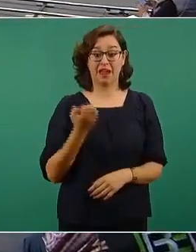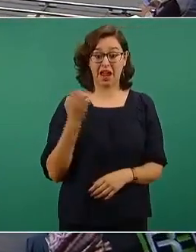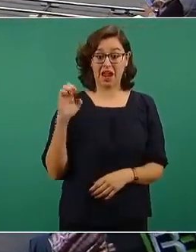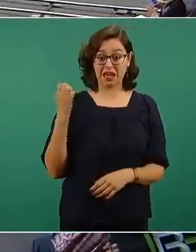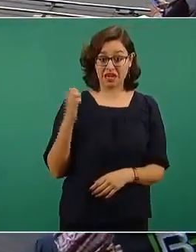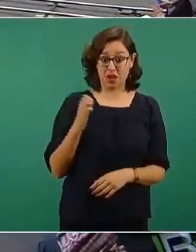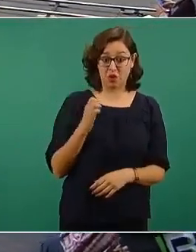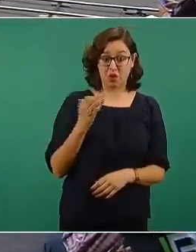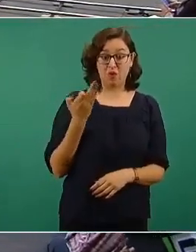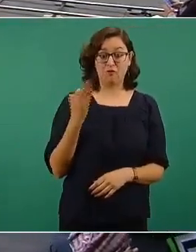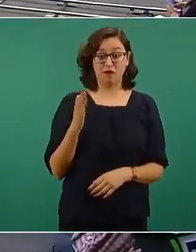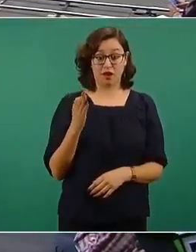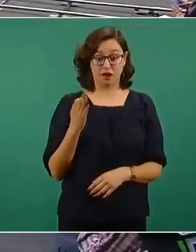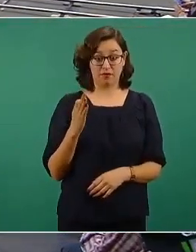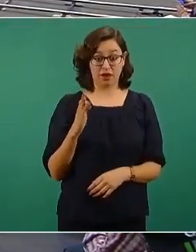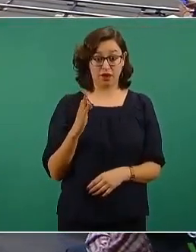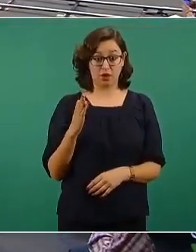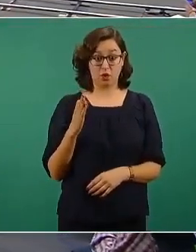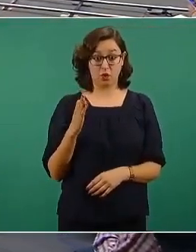febrero,